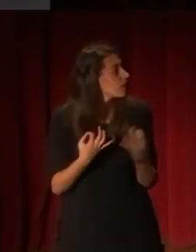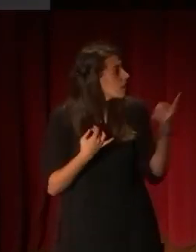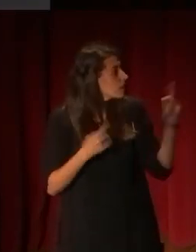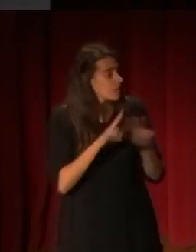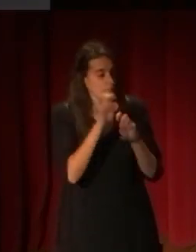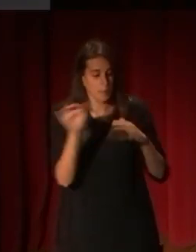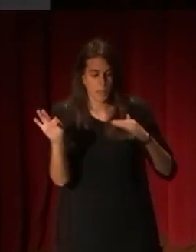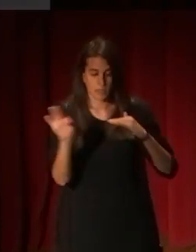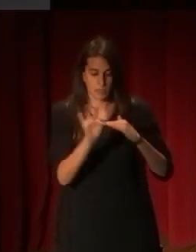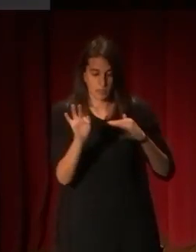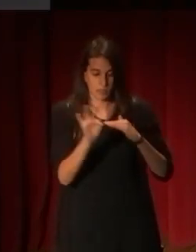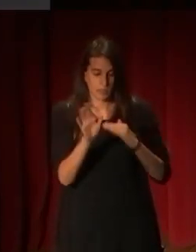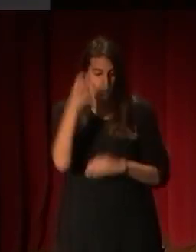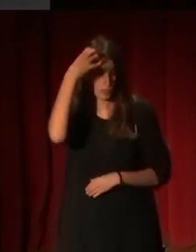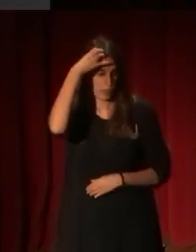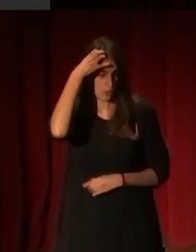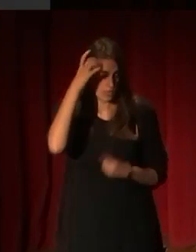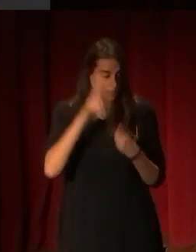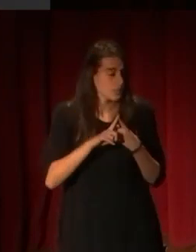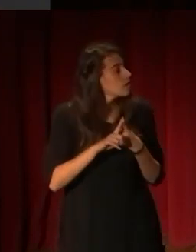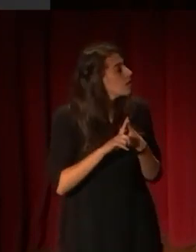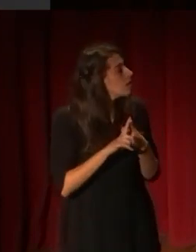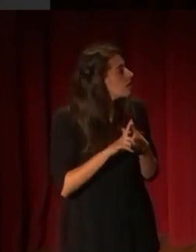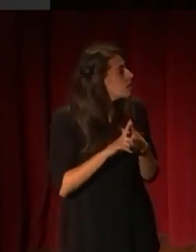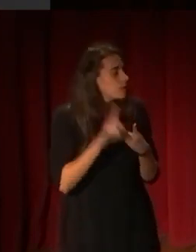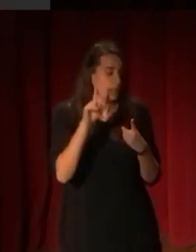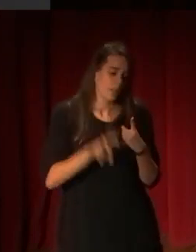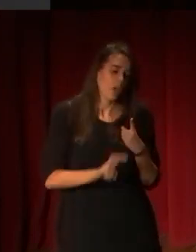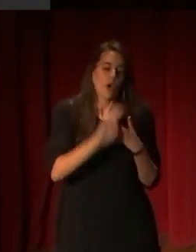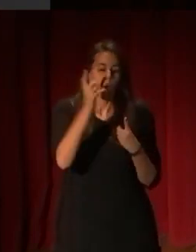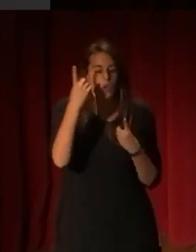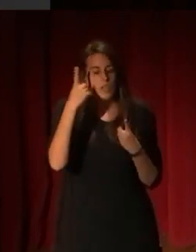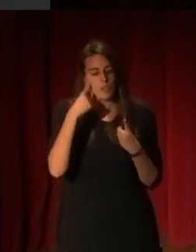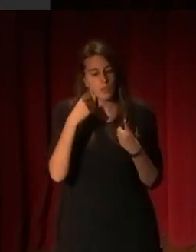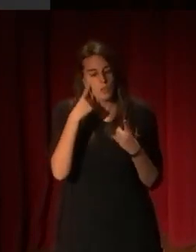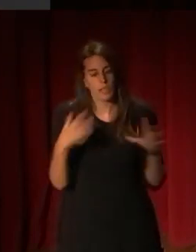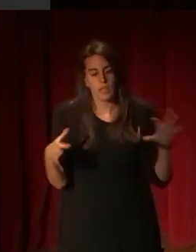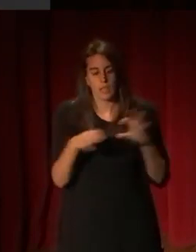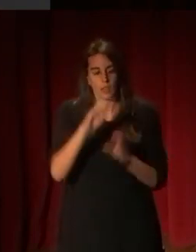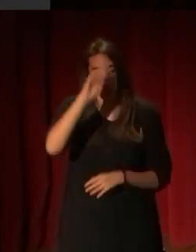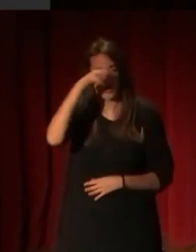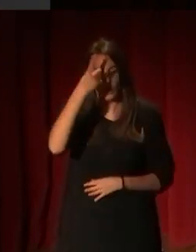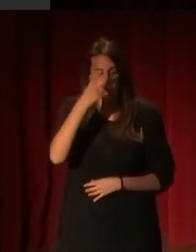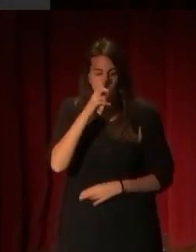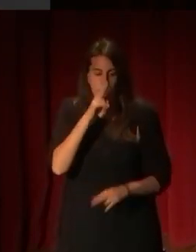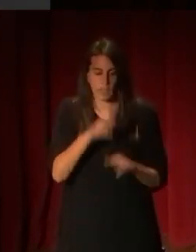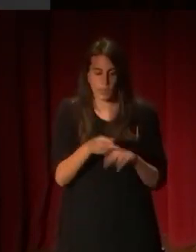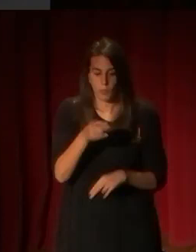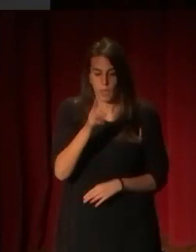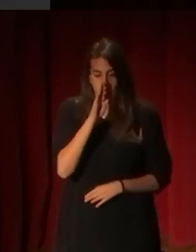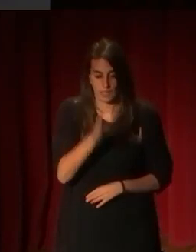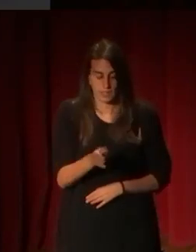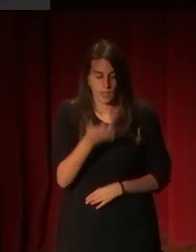de los emperadores sino también otras costumbres que se identificaban con la cultura de la roma clásica como